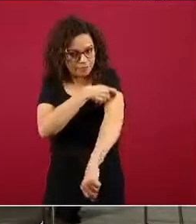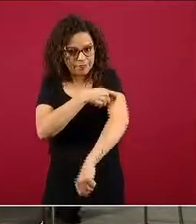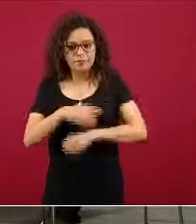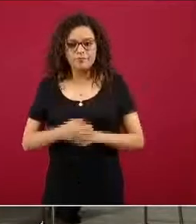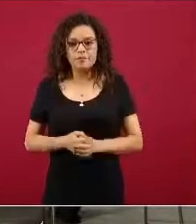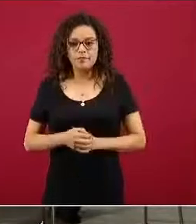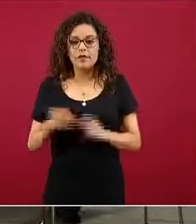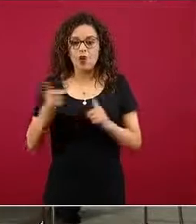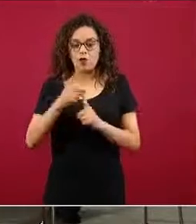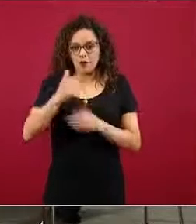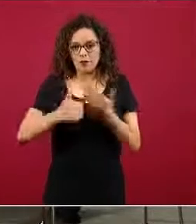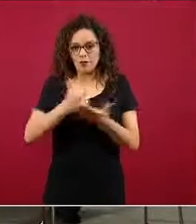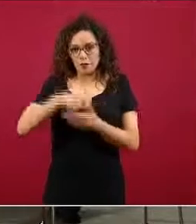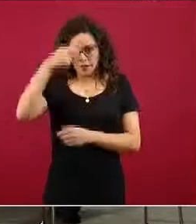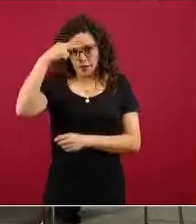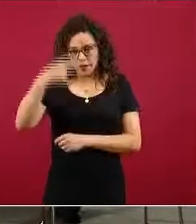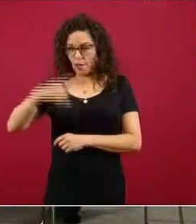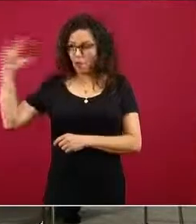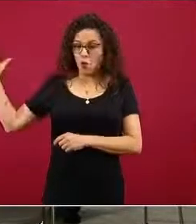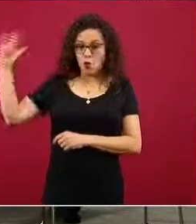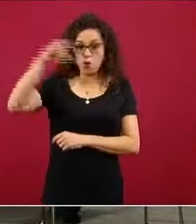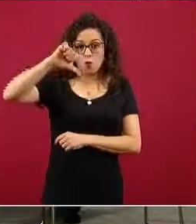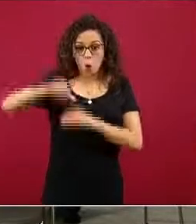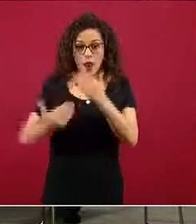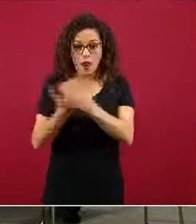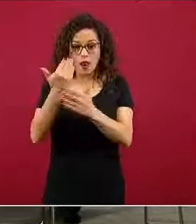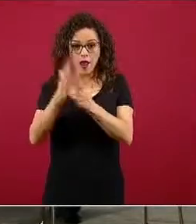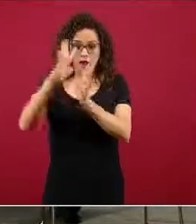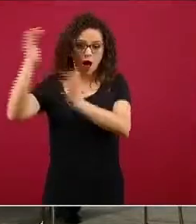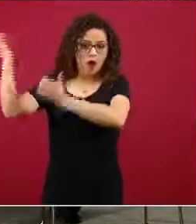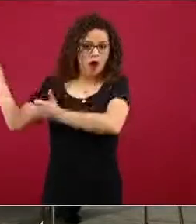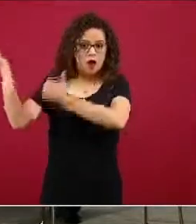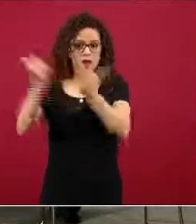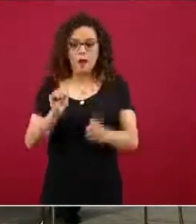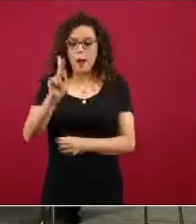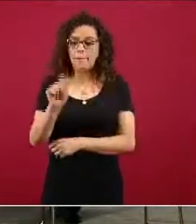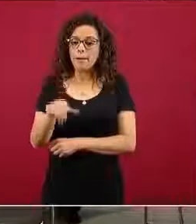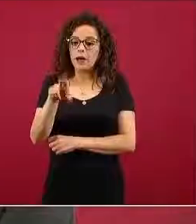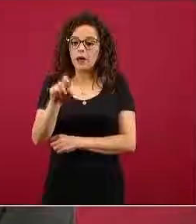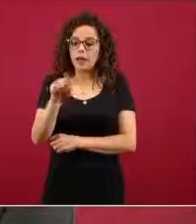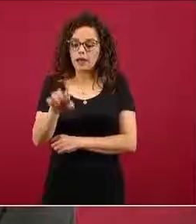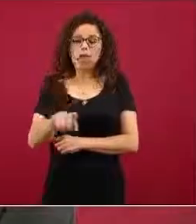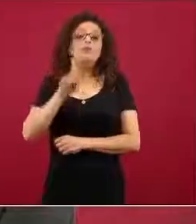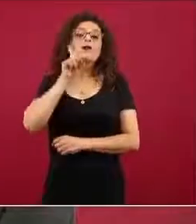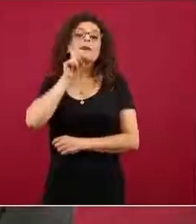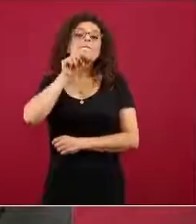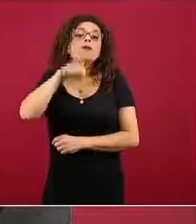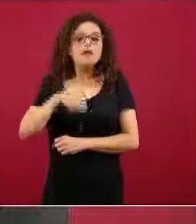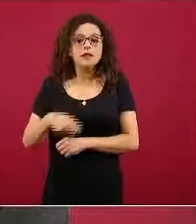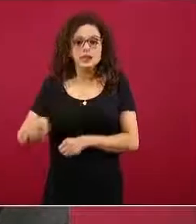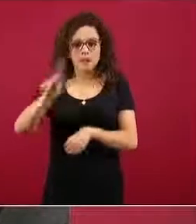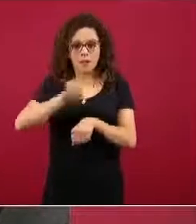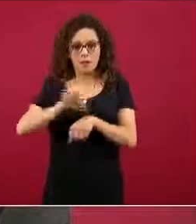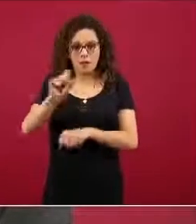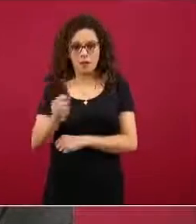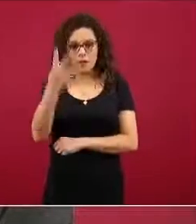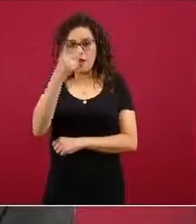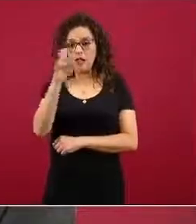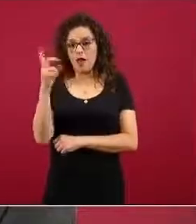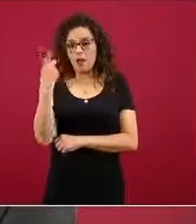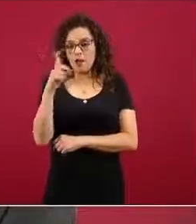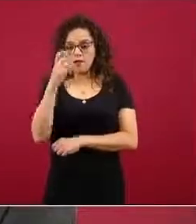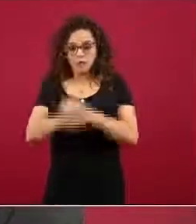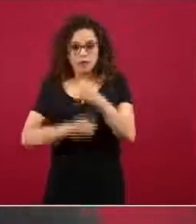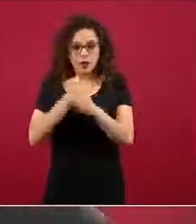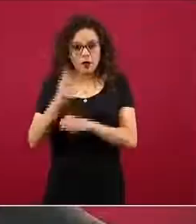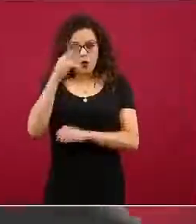Internacional de México esta mañana. Recibimos el paquete y mañana, 24 de diciembre de